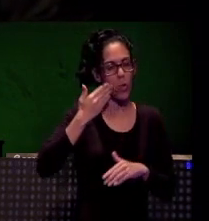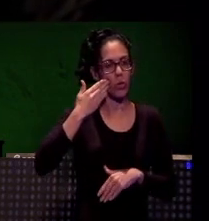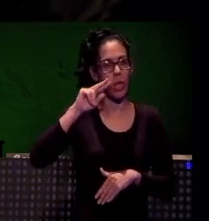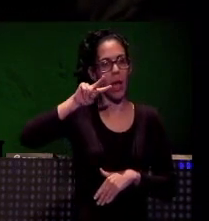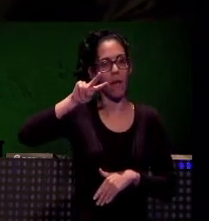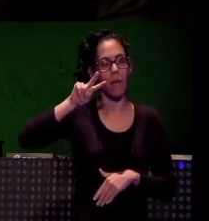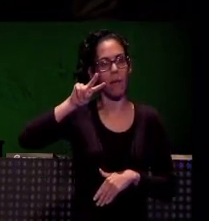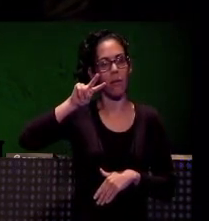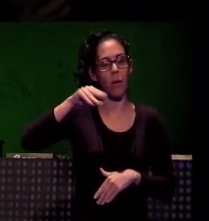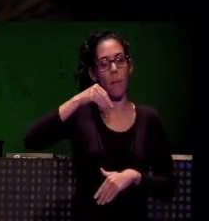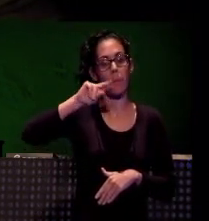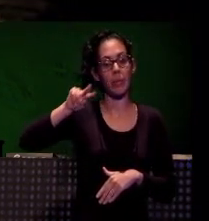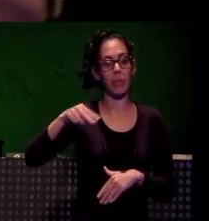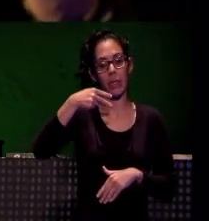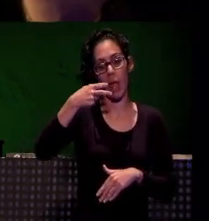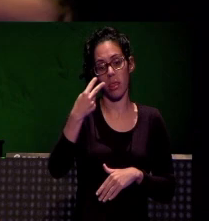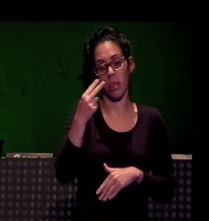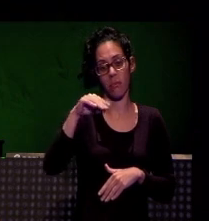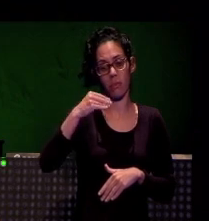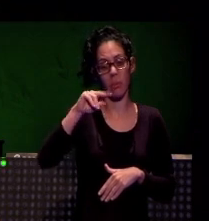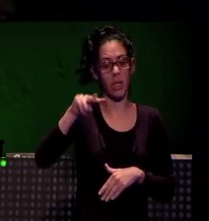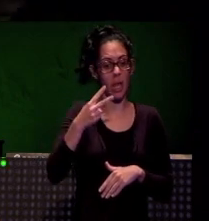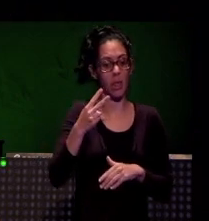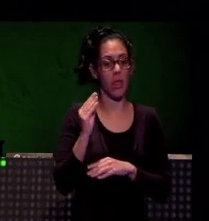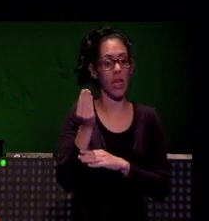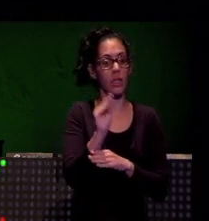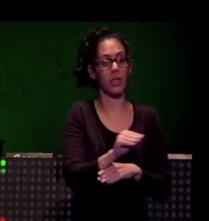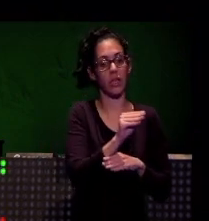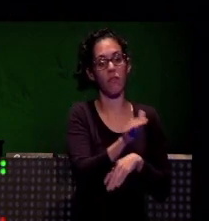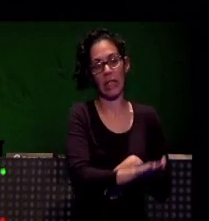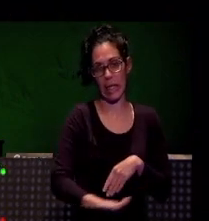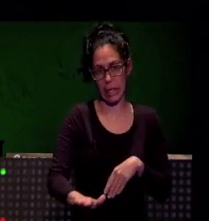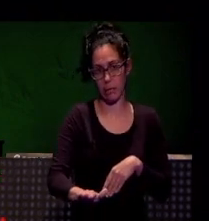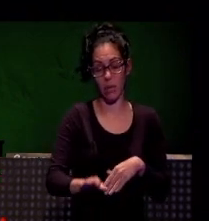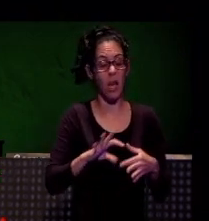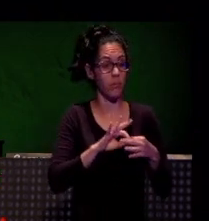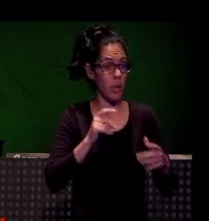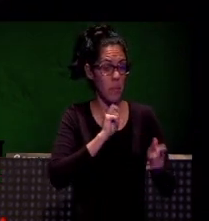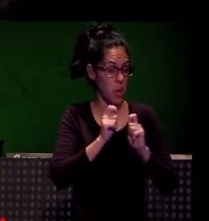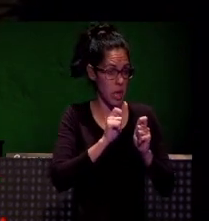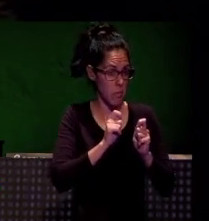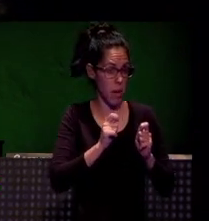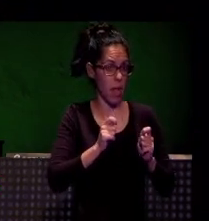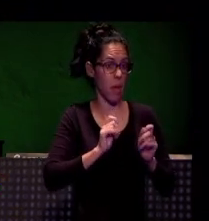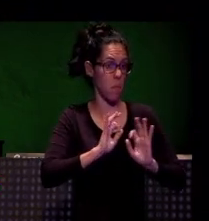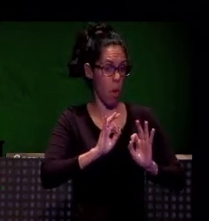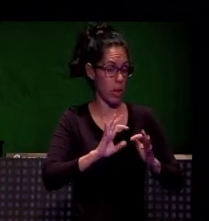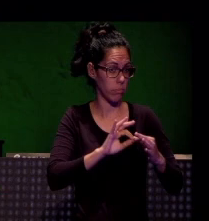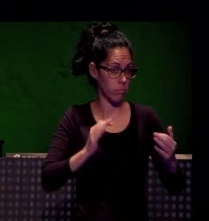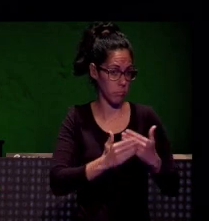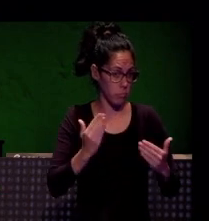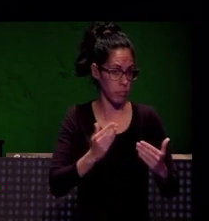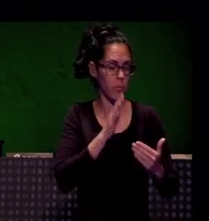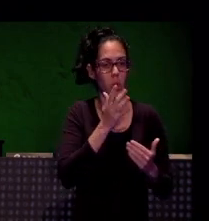españa de save the children no tiene nada que ver con la moda no tiene nada que ver con el periodismo pero es realmente la lo